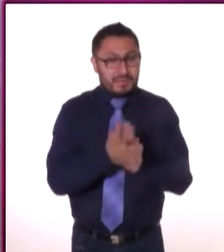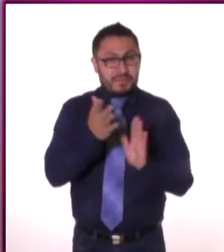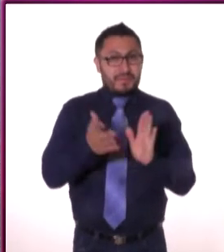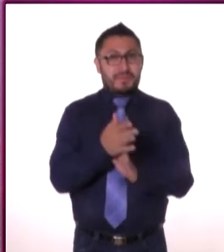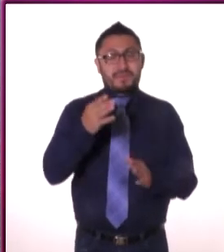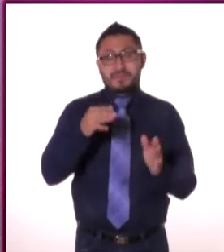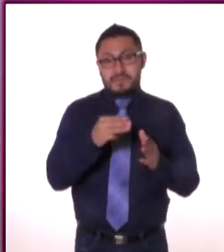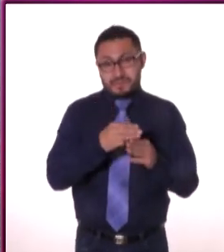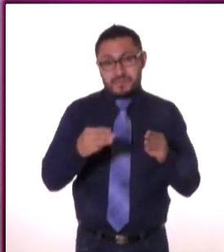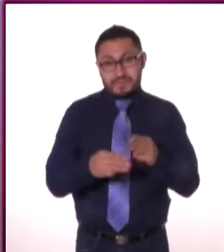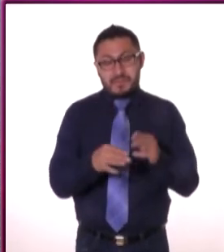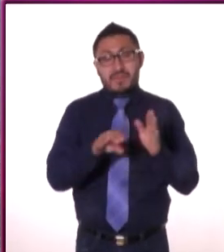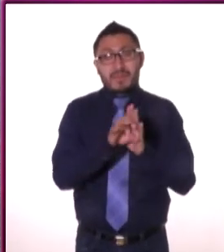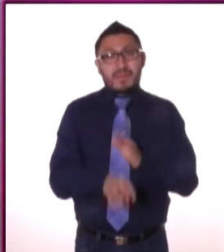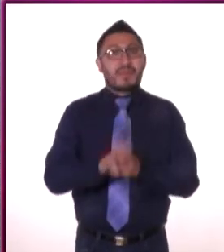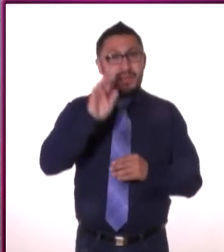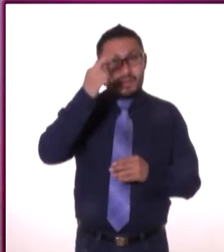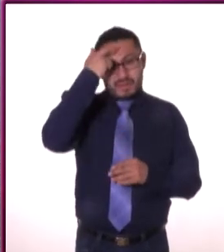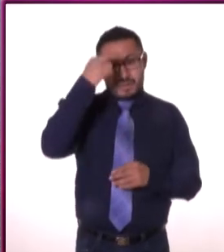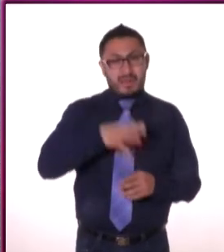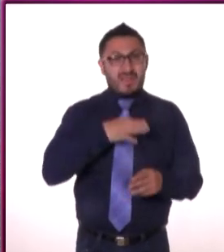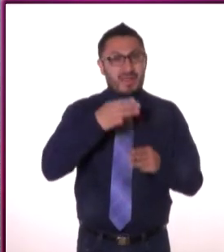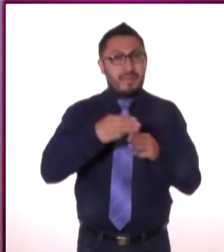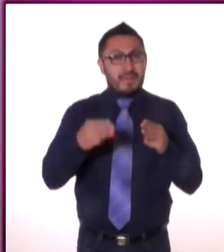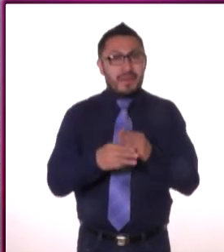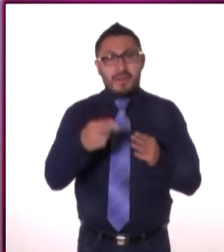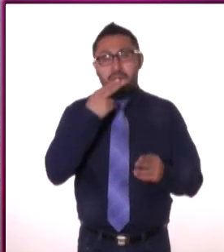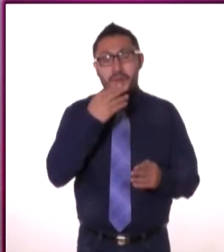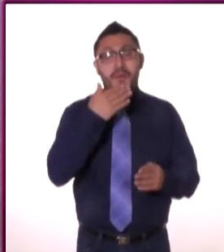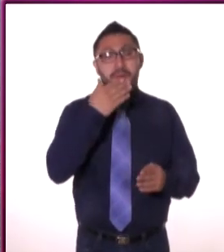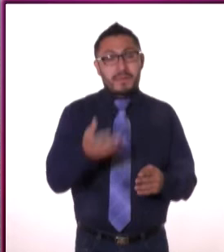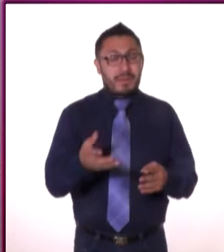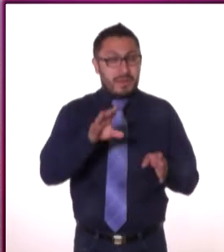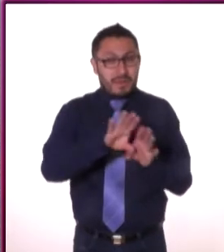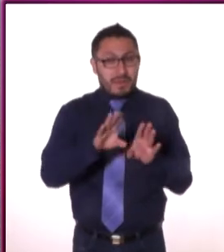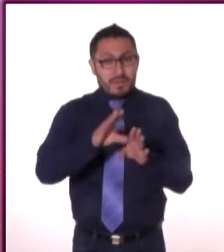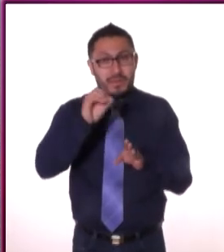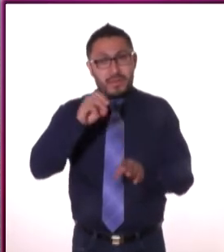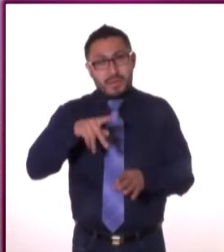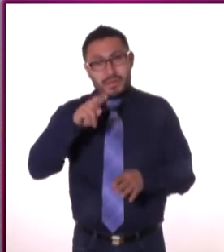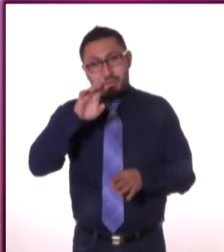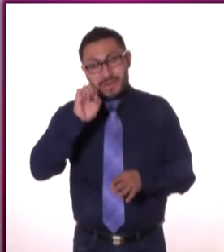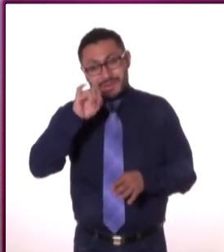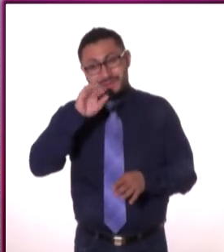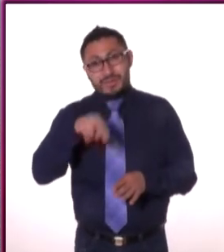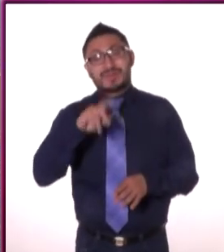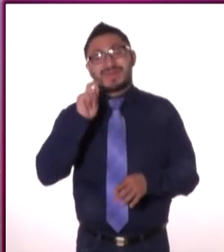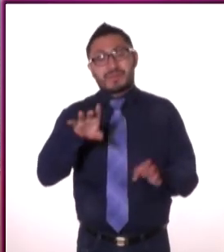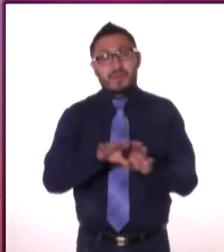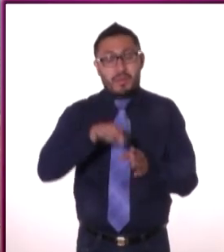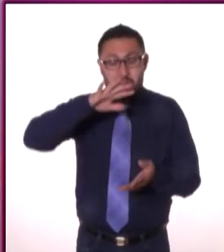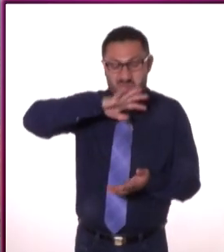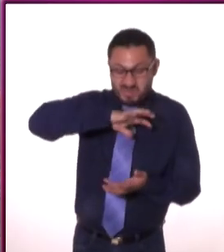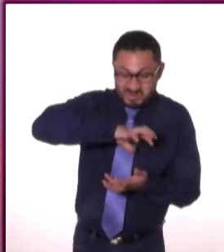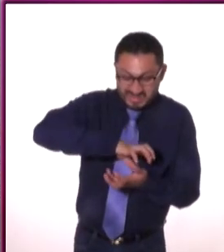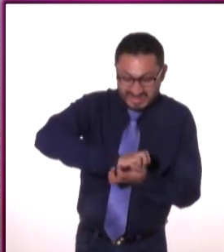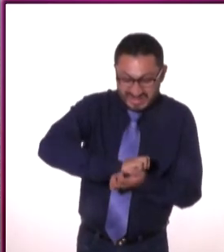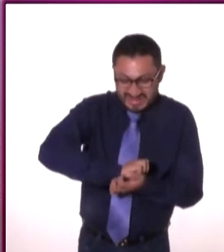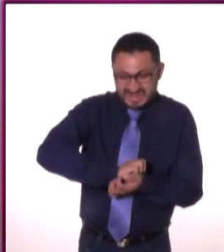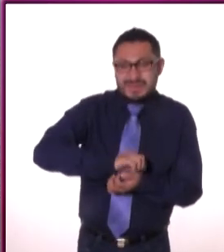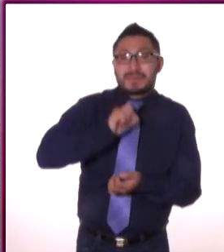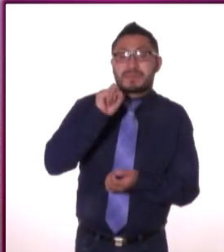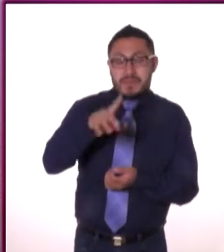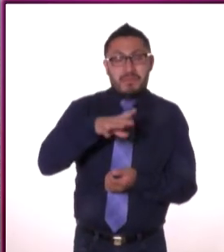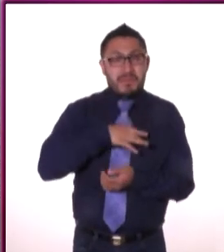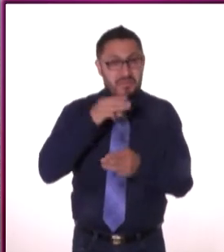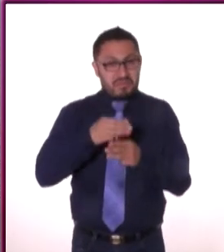en el caso de la construcción, el material. Recordemos que hay materiales que funcionan muy bien a la compresión, es decir, que los podemos aplastar, que resisten muy